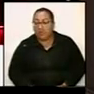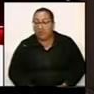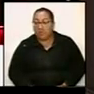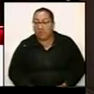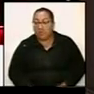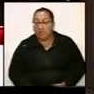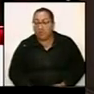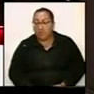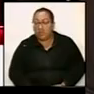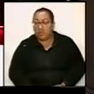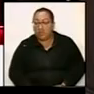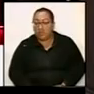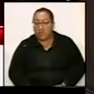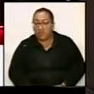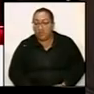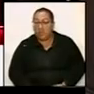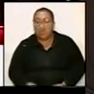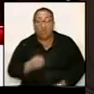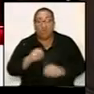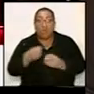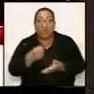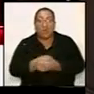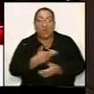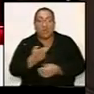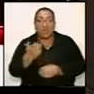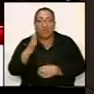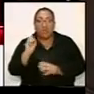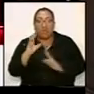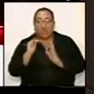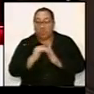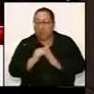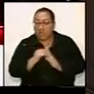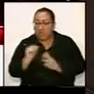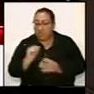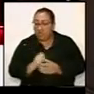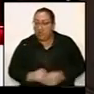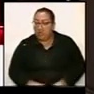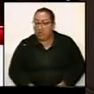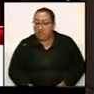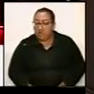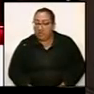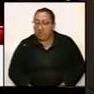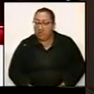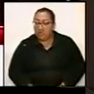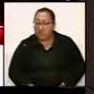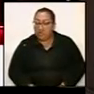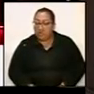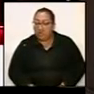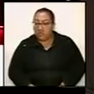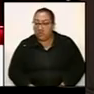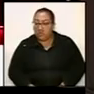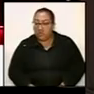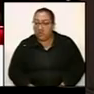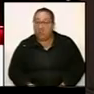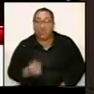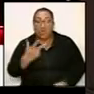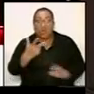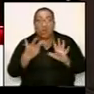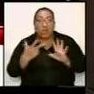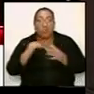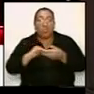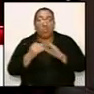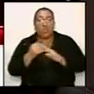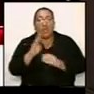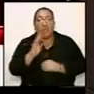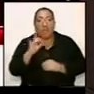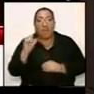y se ha comprometido a pagar 350 millones de soles a 38 comunidades de Las Bambas